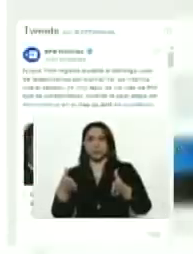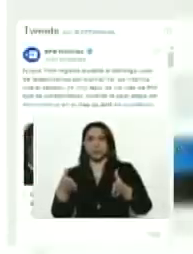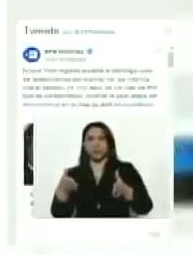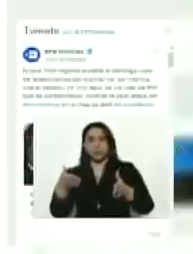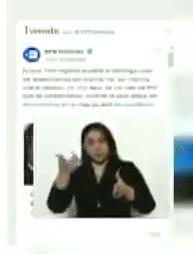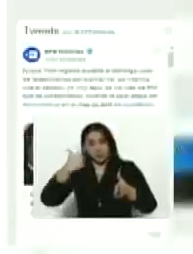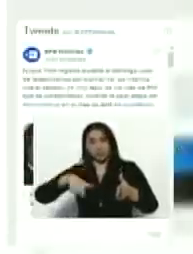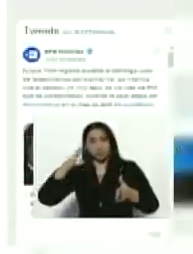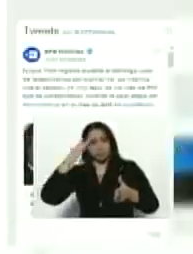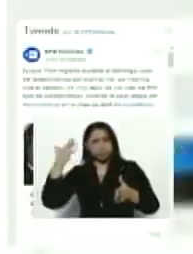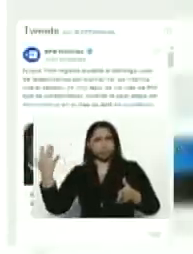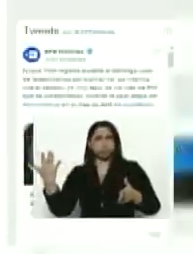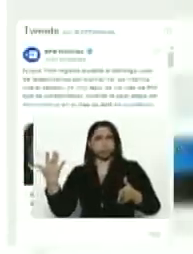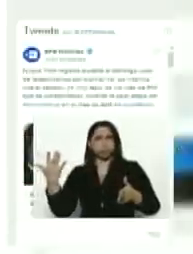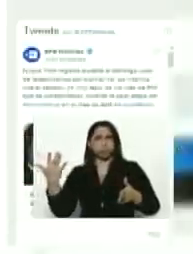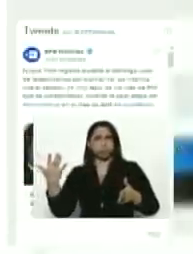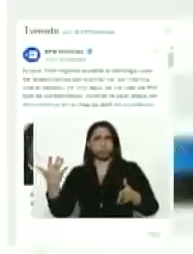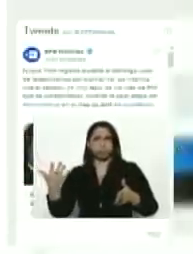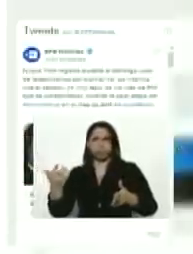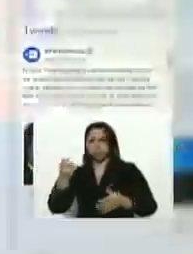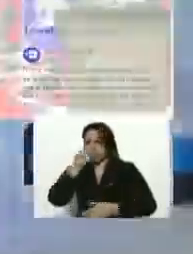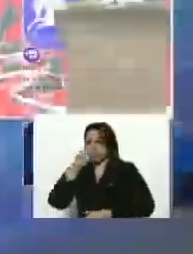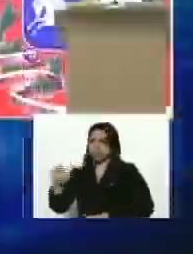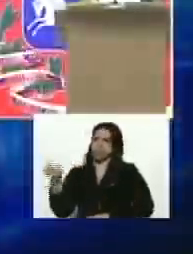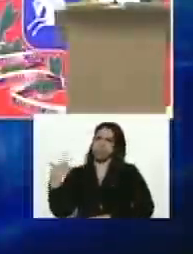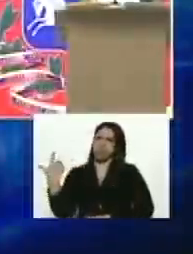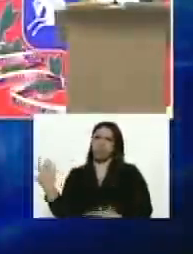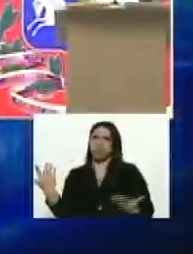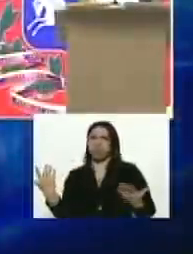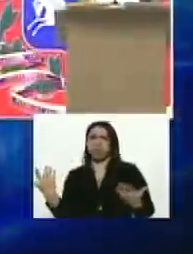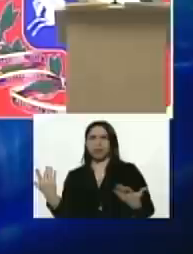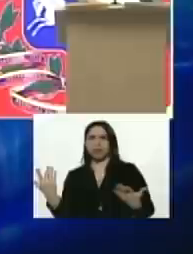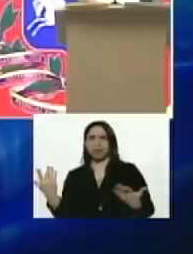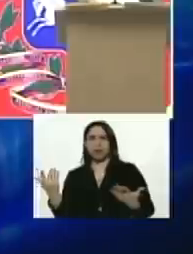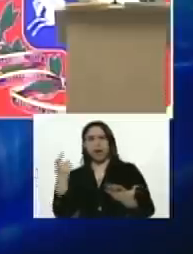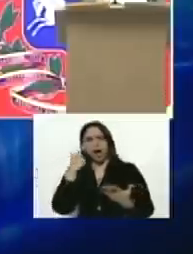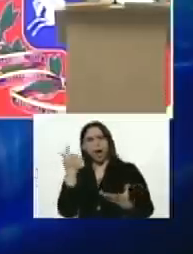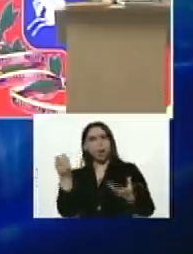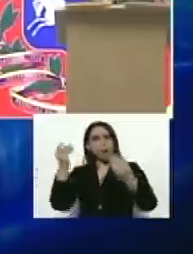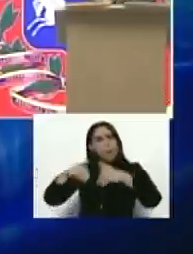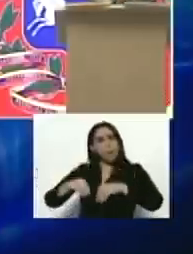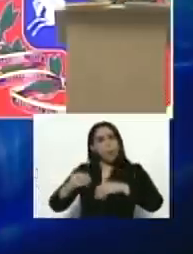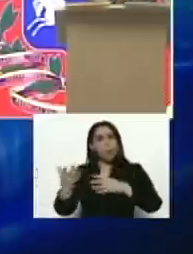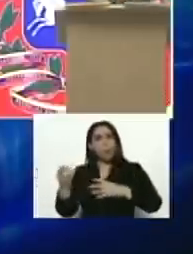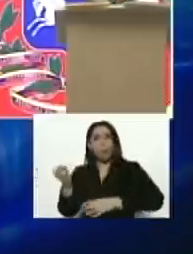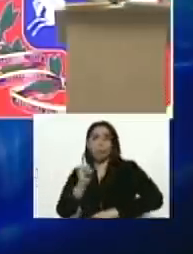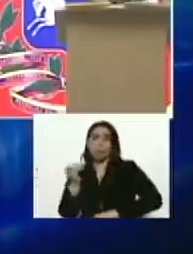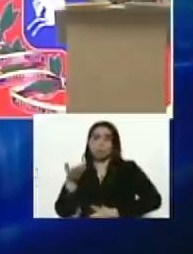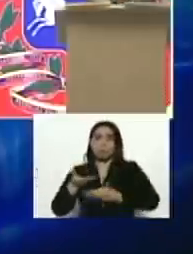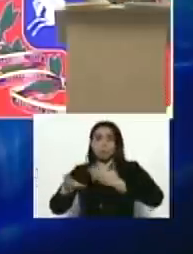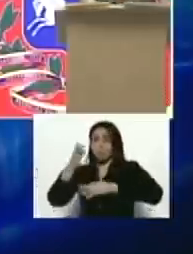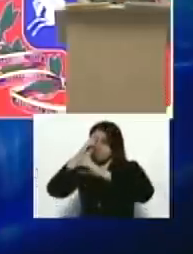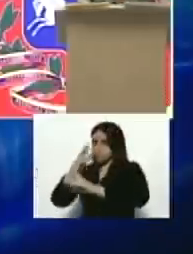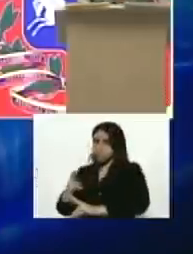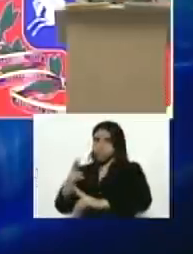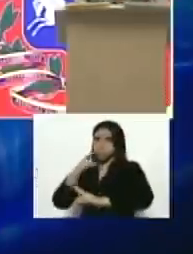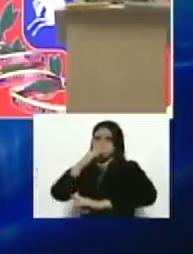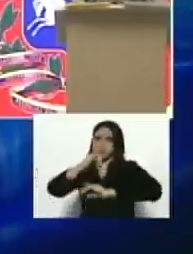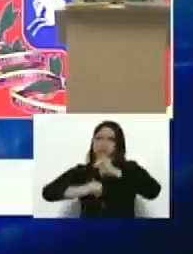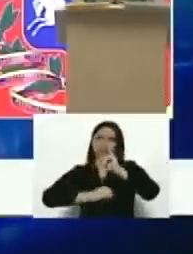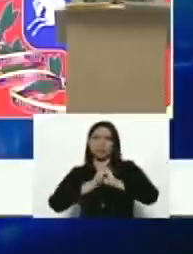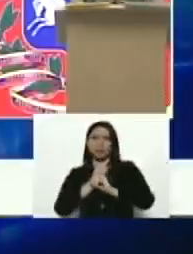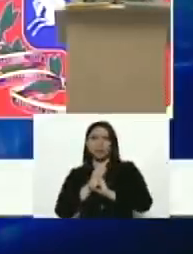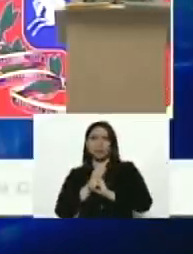imaginarse. Darle a la espalda a la cooperación y a la solidaridad